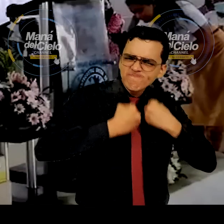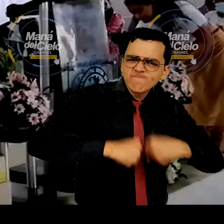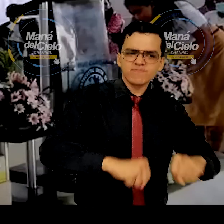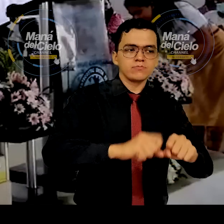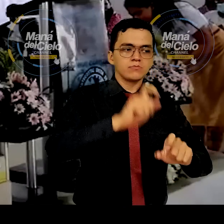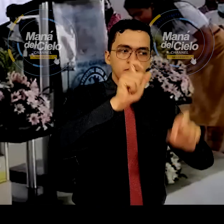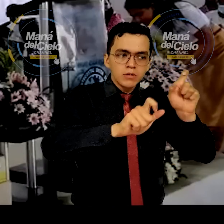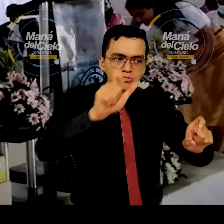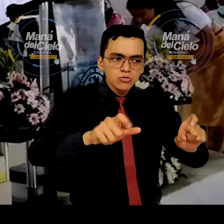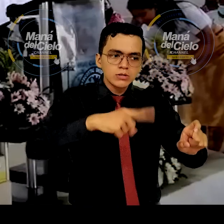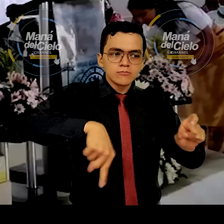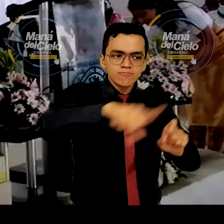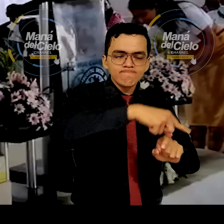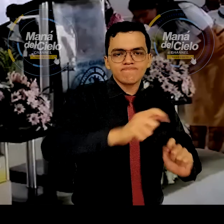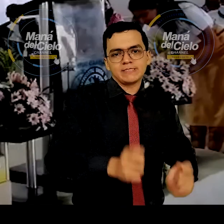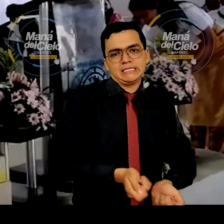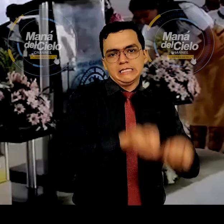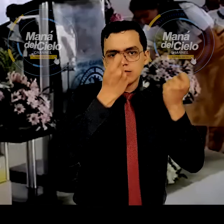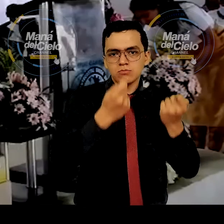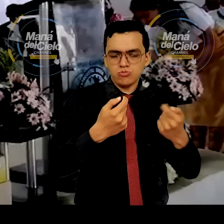La respuesta cristiana.